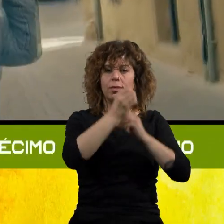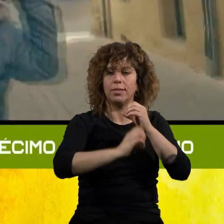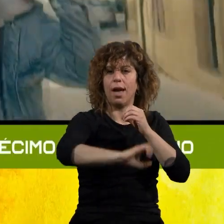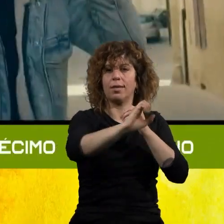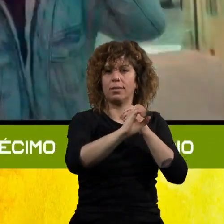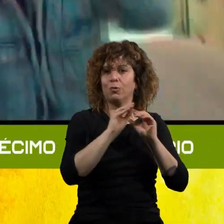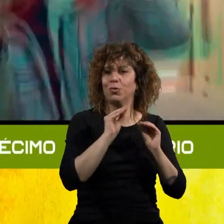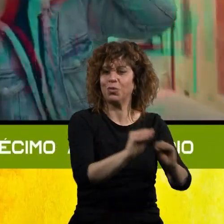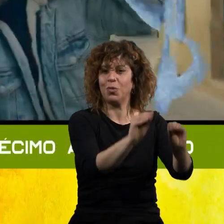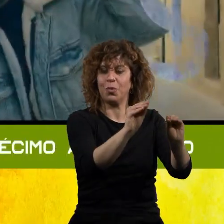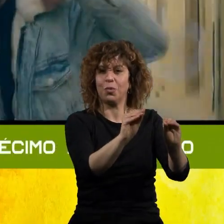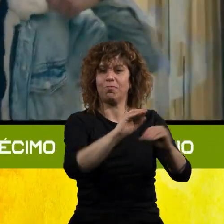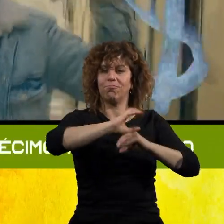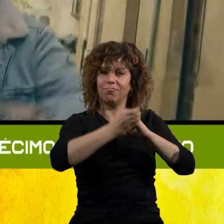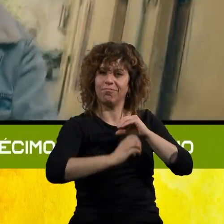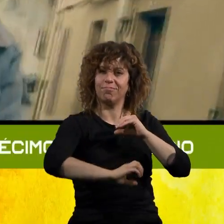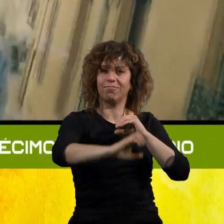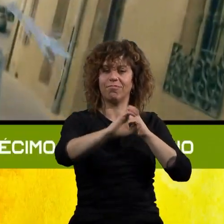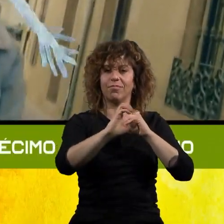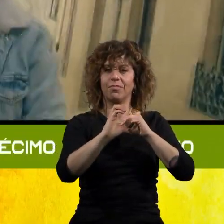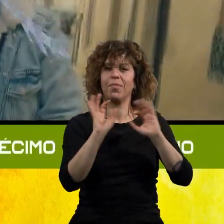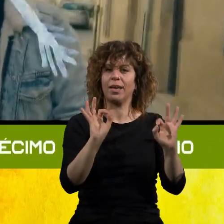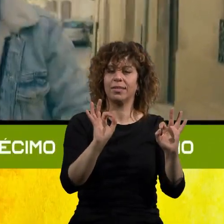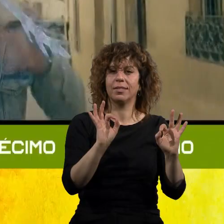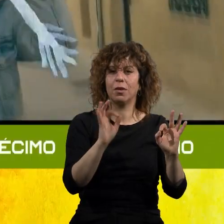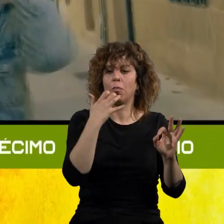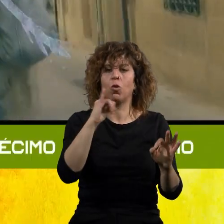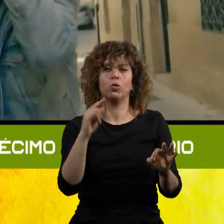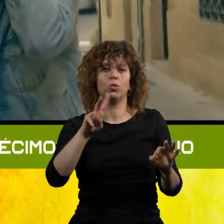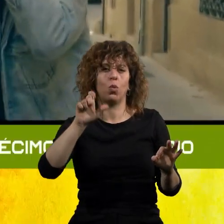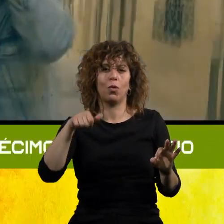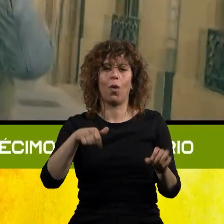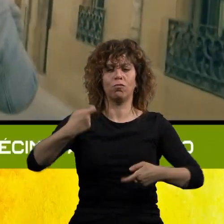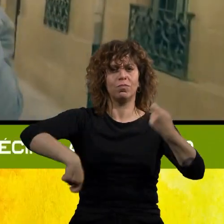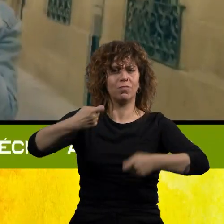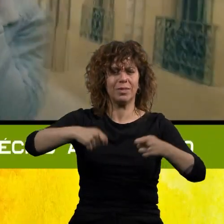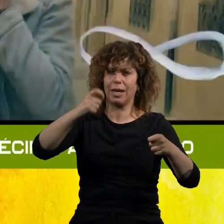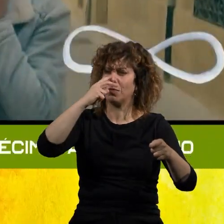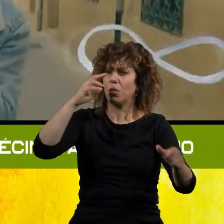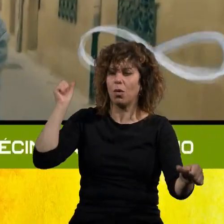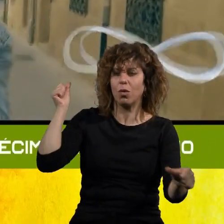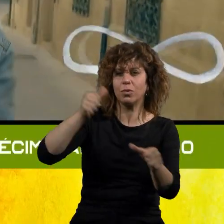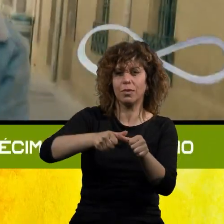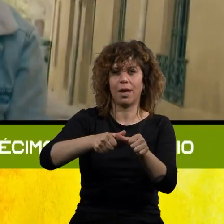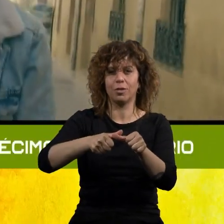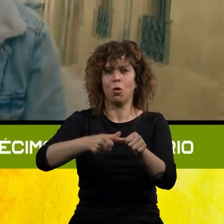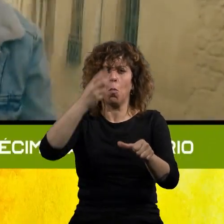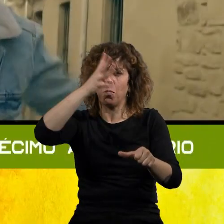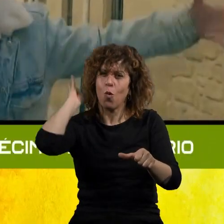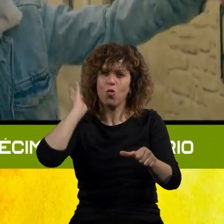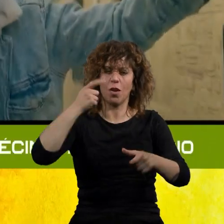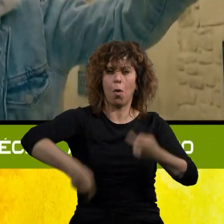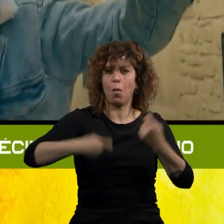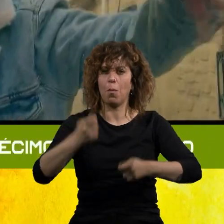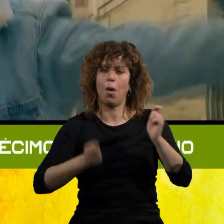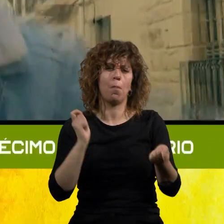muy guay, ¿no? Como más jazzero, más disonante o más tal. Viene Julen, que toca la batería desde hace muchos años en ambientes más punkis y le da ese